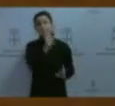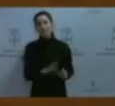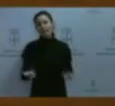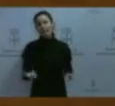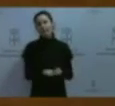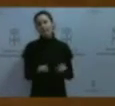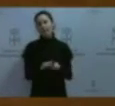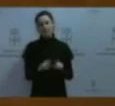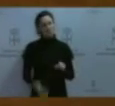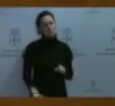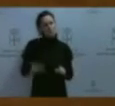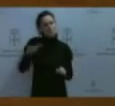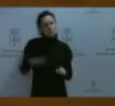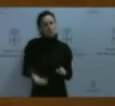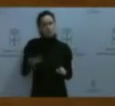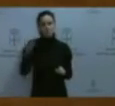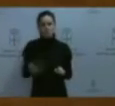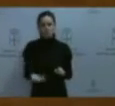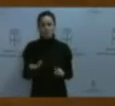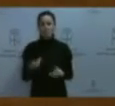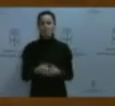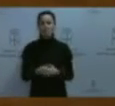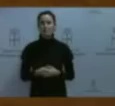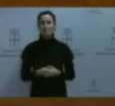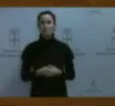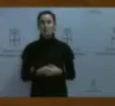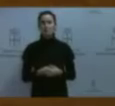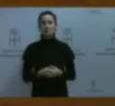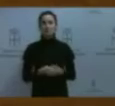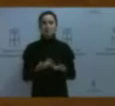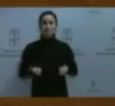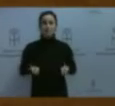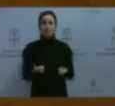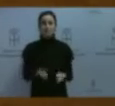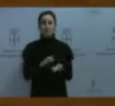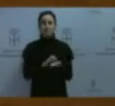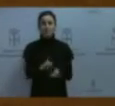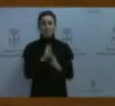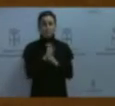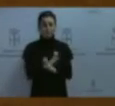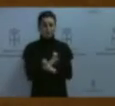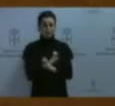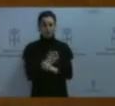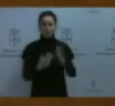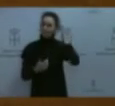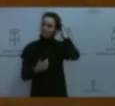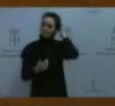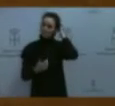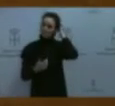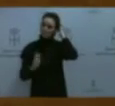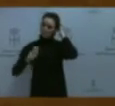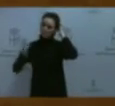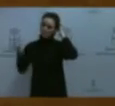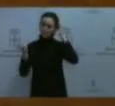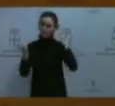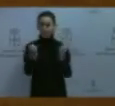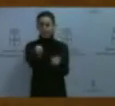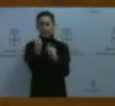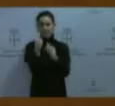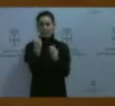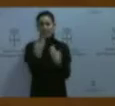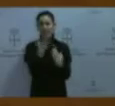bastante significativa, siendo el gasto del servicio de traumatología, según otra fuente que ya